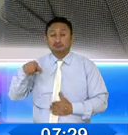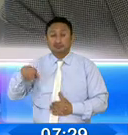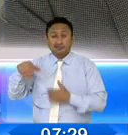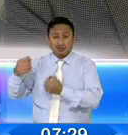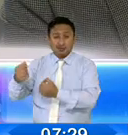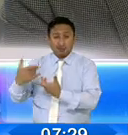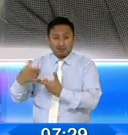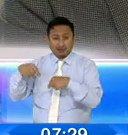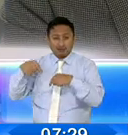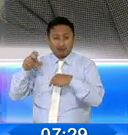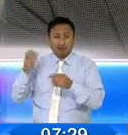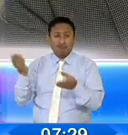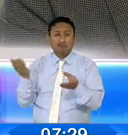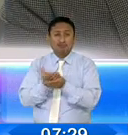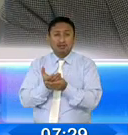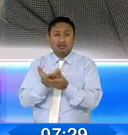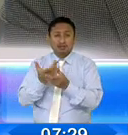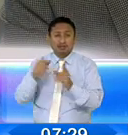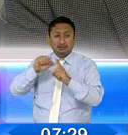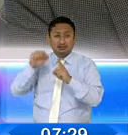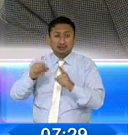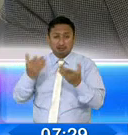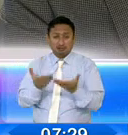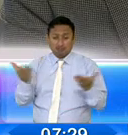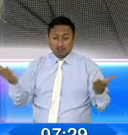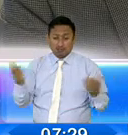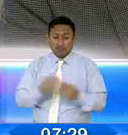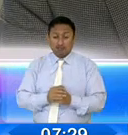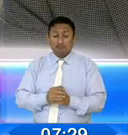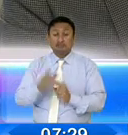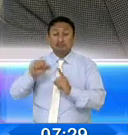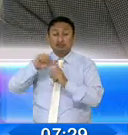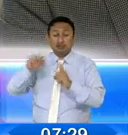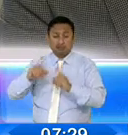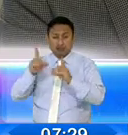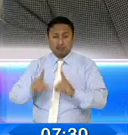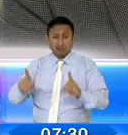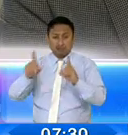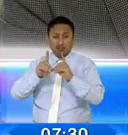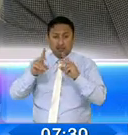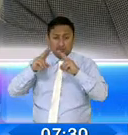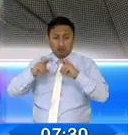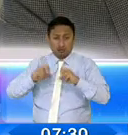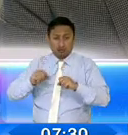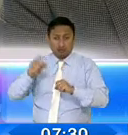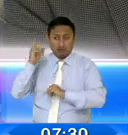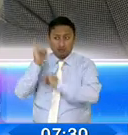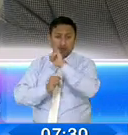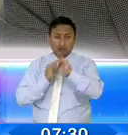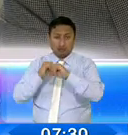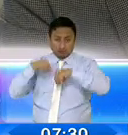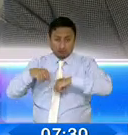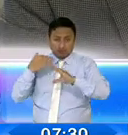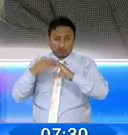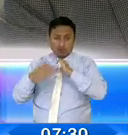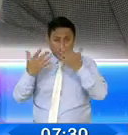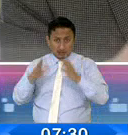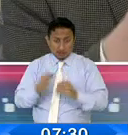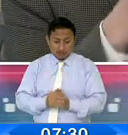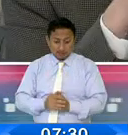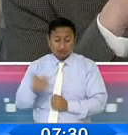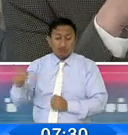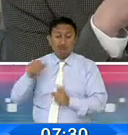en los sistemas. En los sistemas ya están ingresando los datos de los escrutinios en el exterior. Entonces, en el sistema ya están